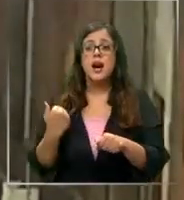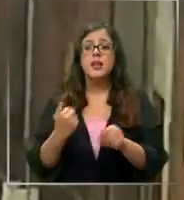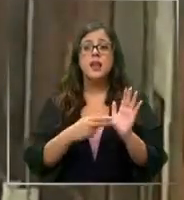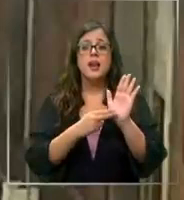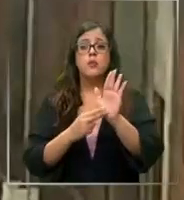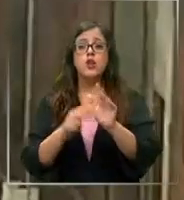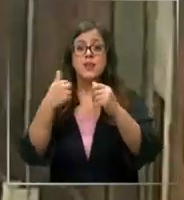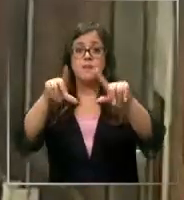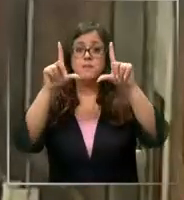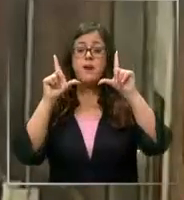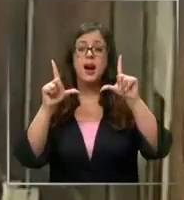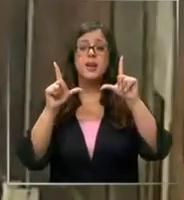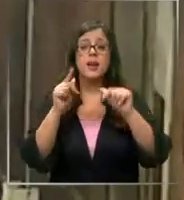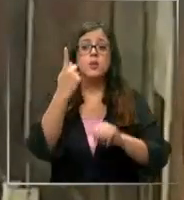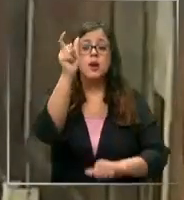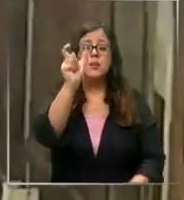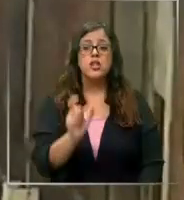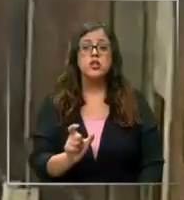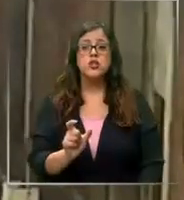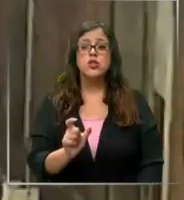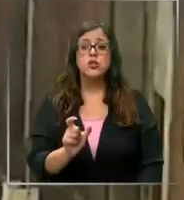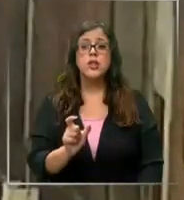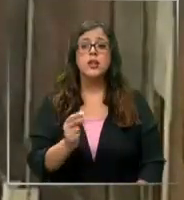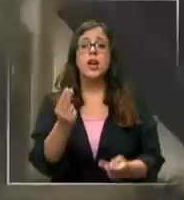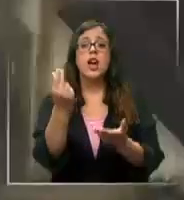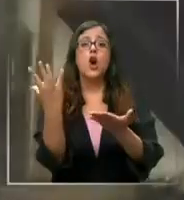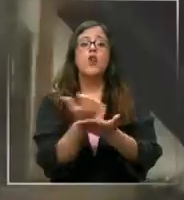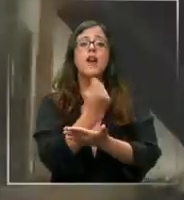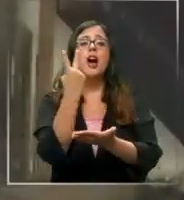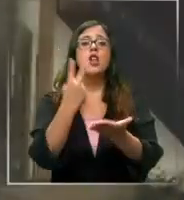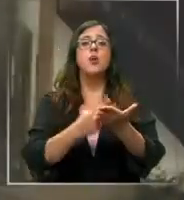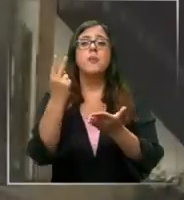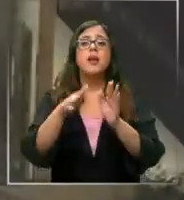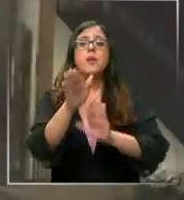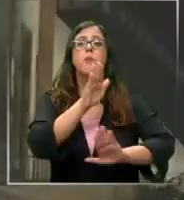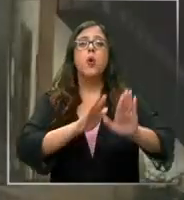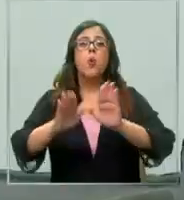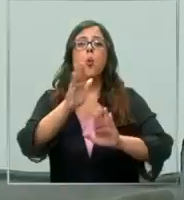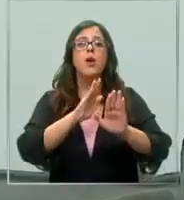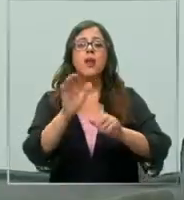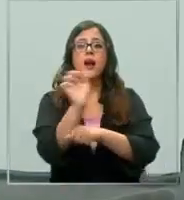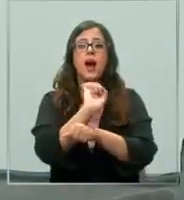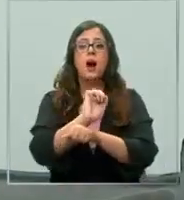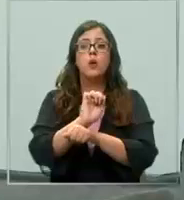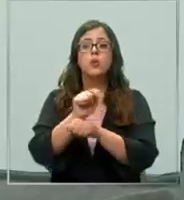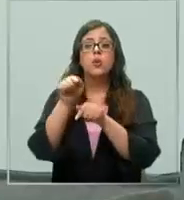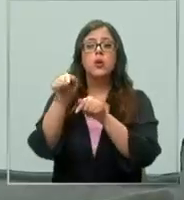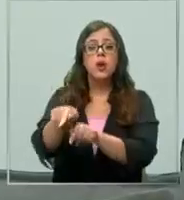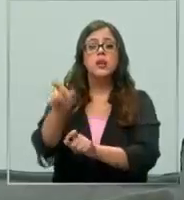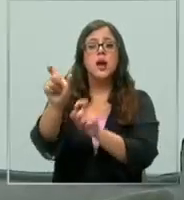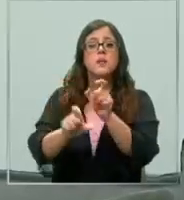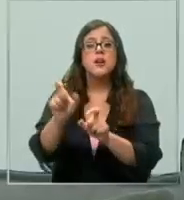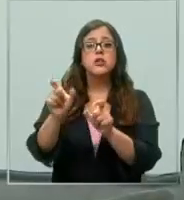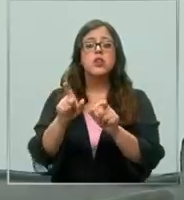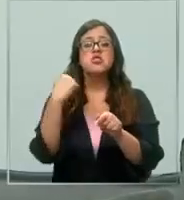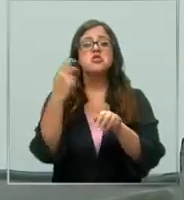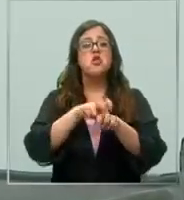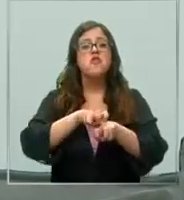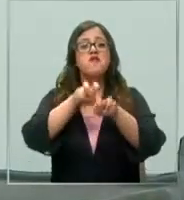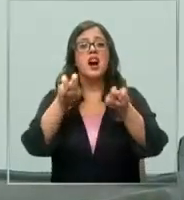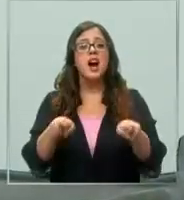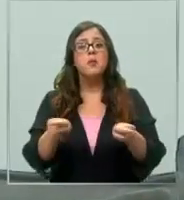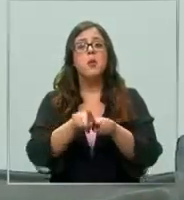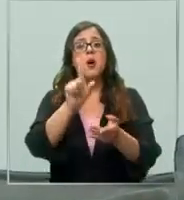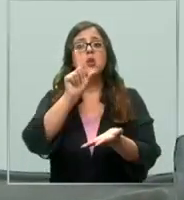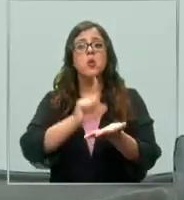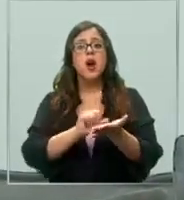mostramos estas imágenes donde un sujeto cobraba 2.000 pesos por cuidar el auto. Estos tipos de bella nos dicen, nos bajamos, igual era un lugar más o